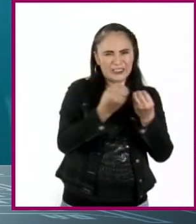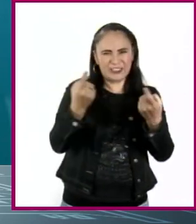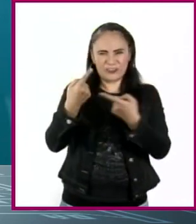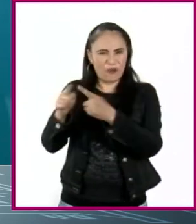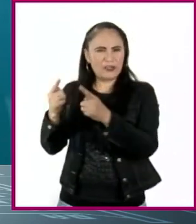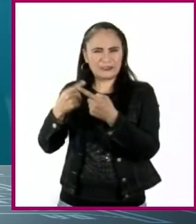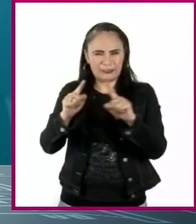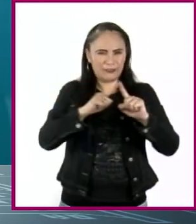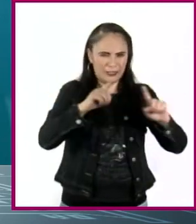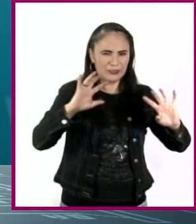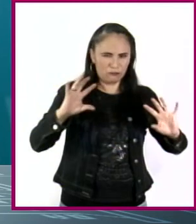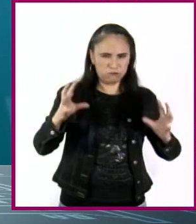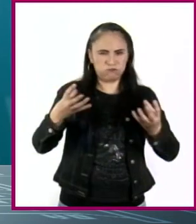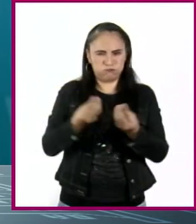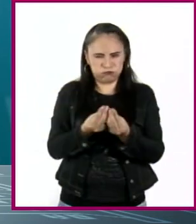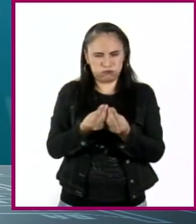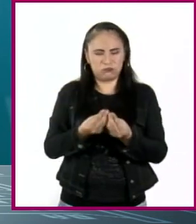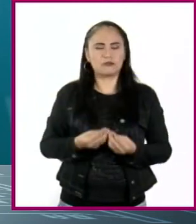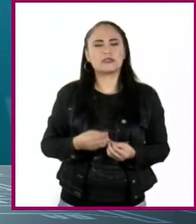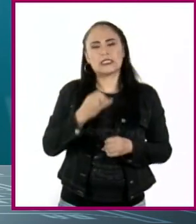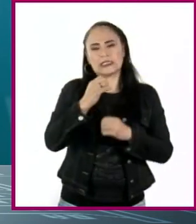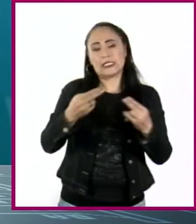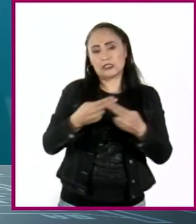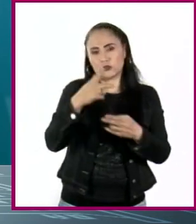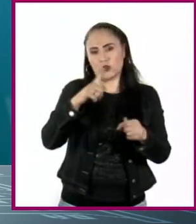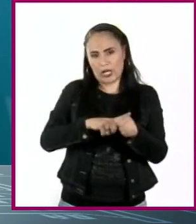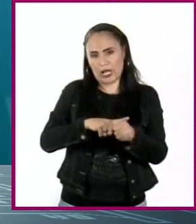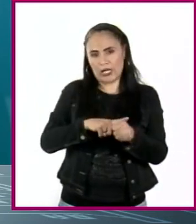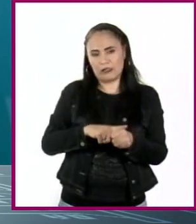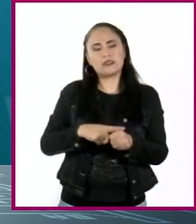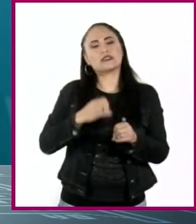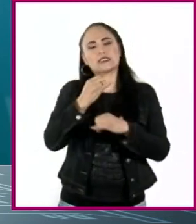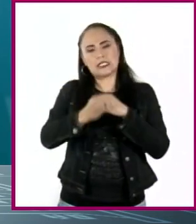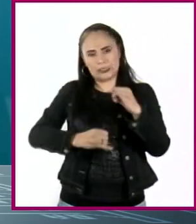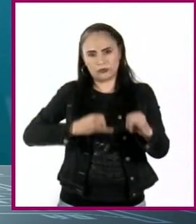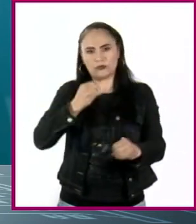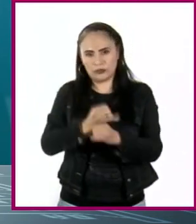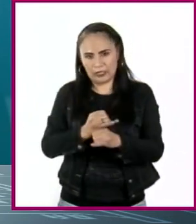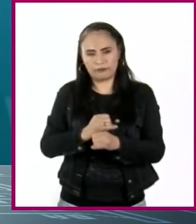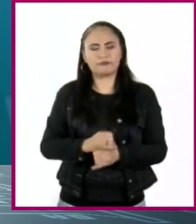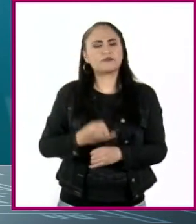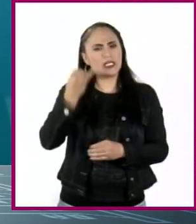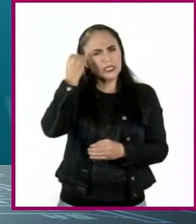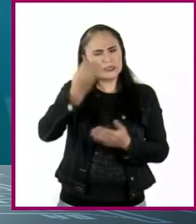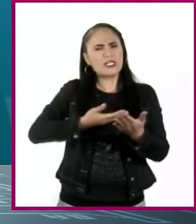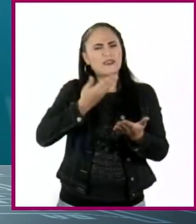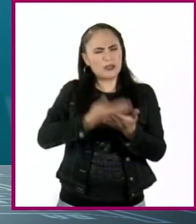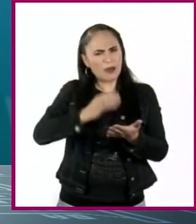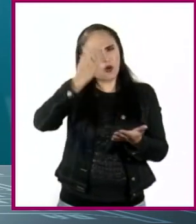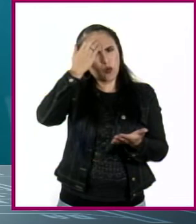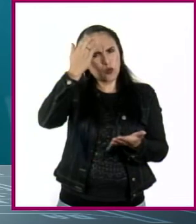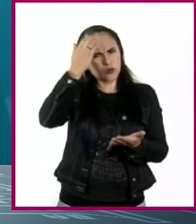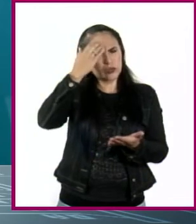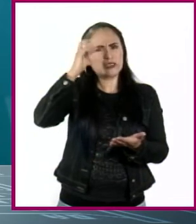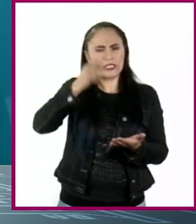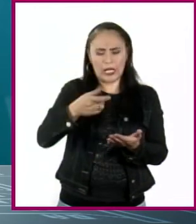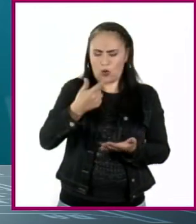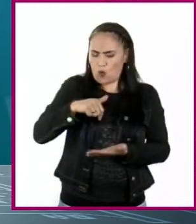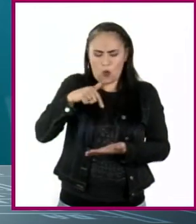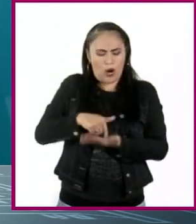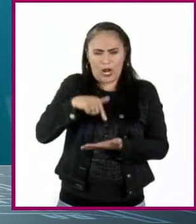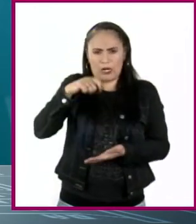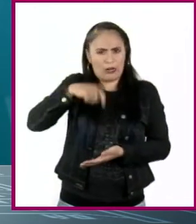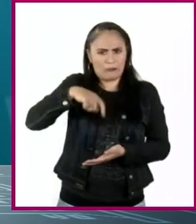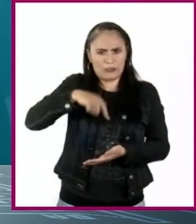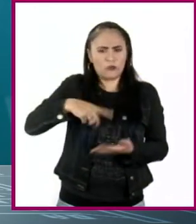de Organizaciones Nacionales e Internacionales. Lo importante de conocer estas iniciativas es tomar acciones desde nuestro espacio y de